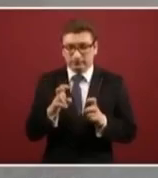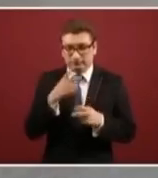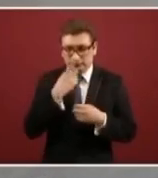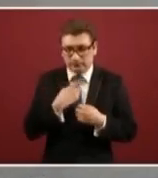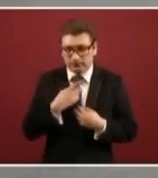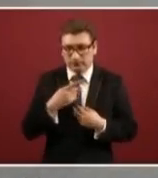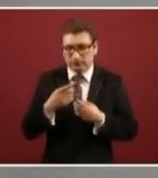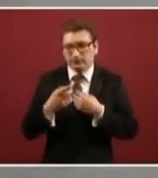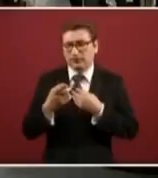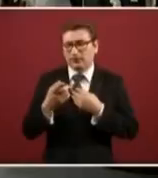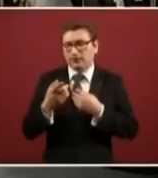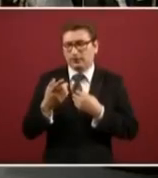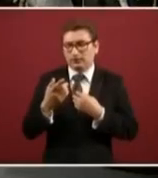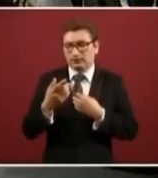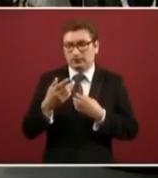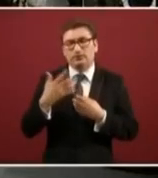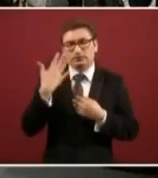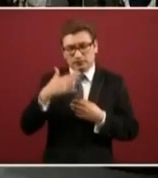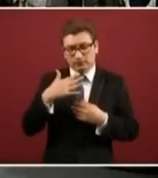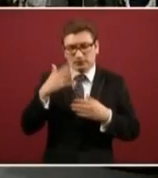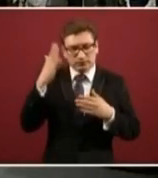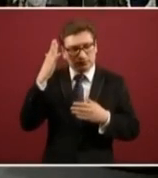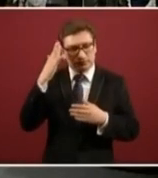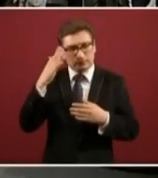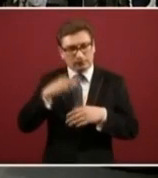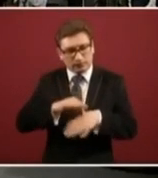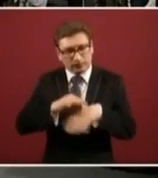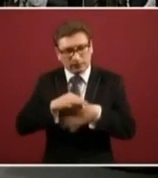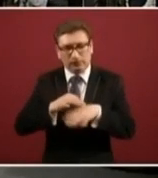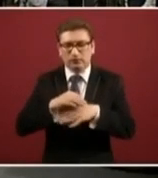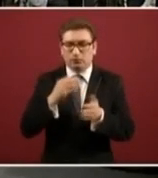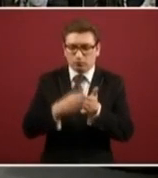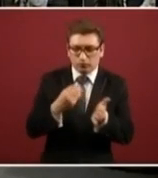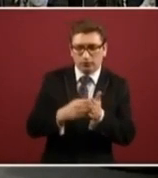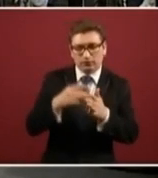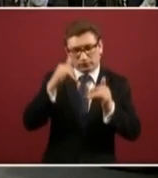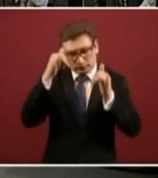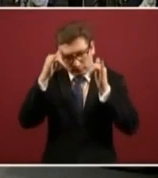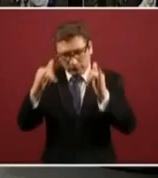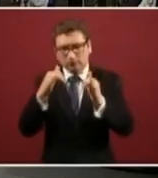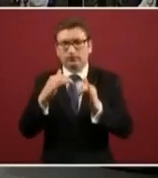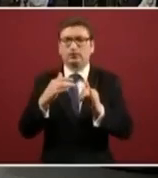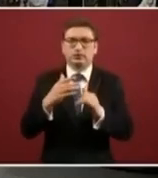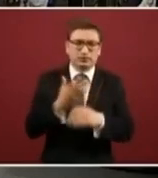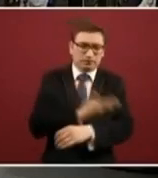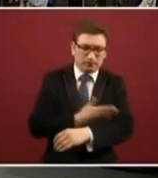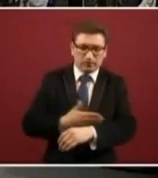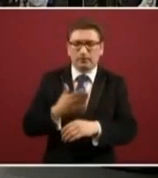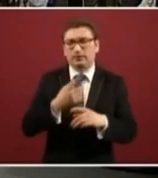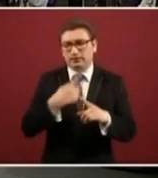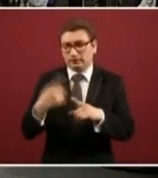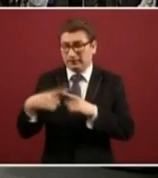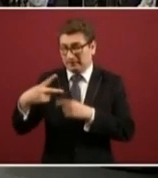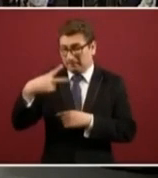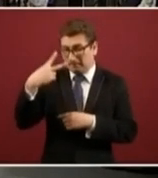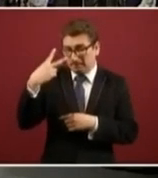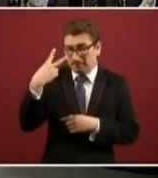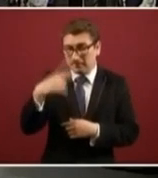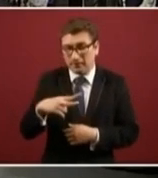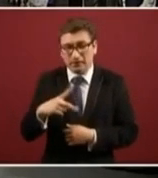se importa obviamente la carne de cerdo, de res, gasolinas, maderas. ¿Hasta cuándo México alcanzará su